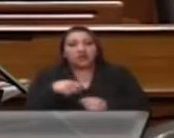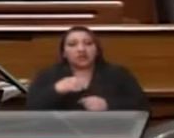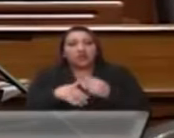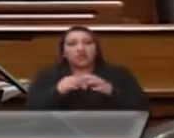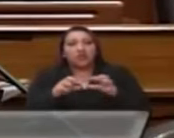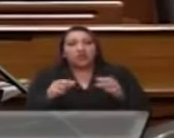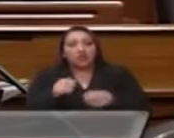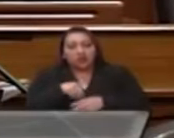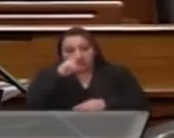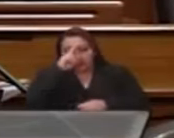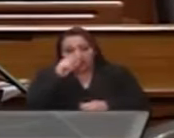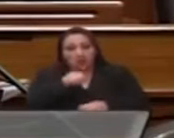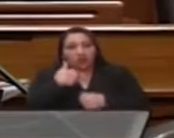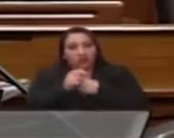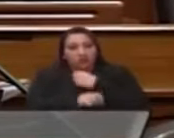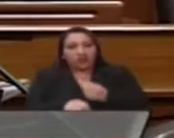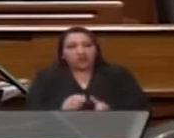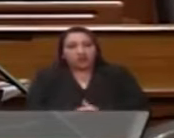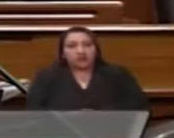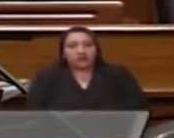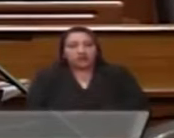necesidades de la población peruana en el exterior.